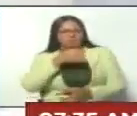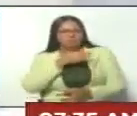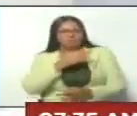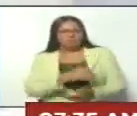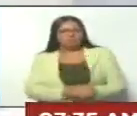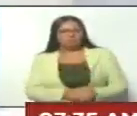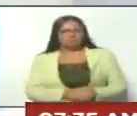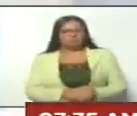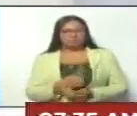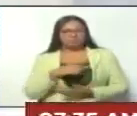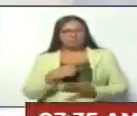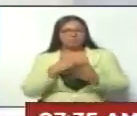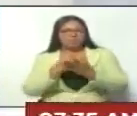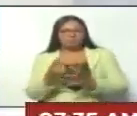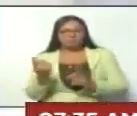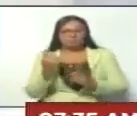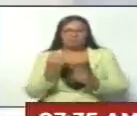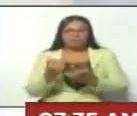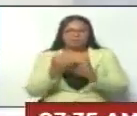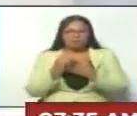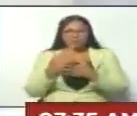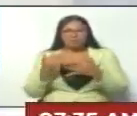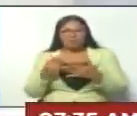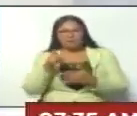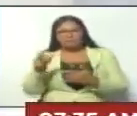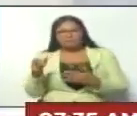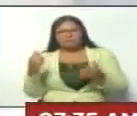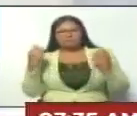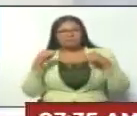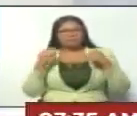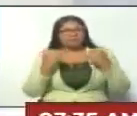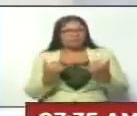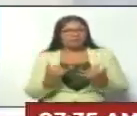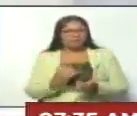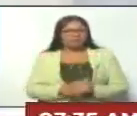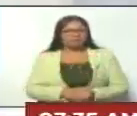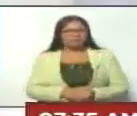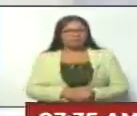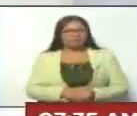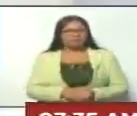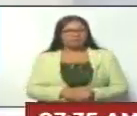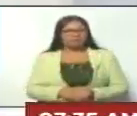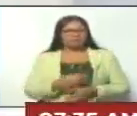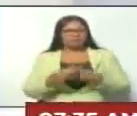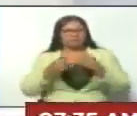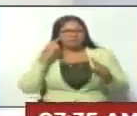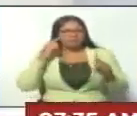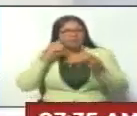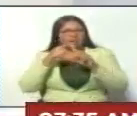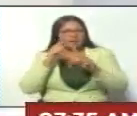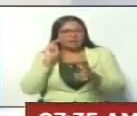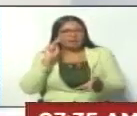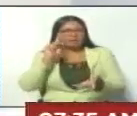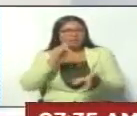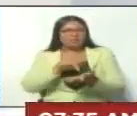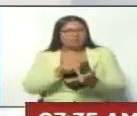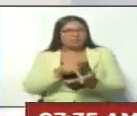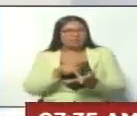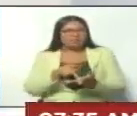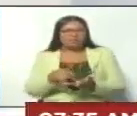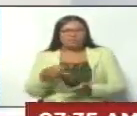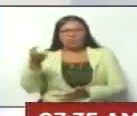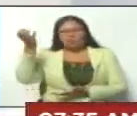que hay a favor y en contra, pero la gente que practica el culto hace en referencia a que llegó su